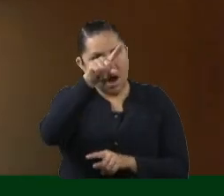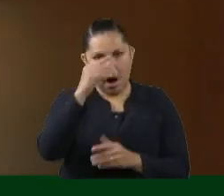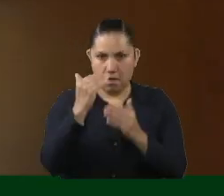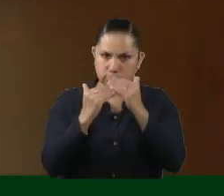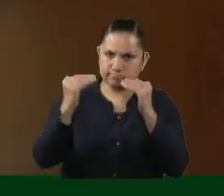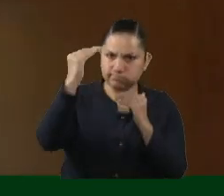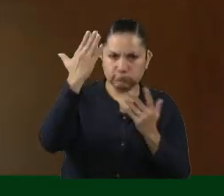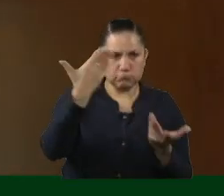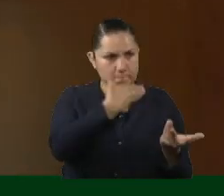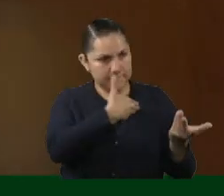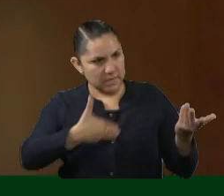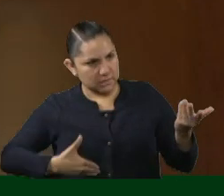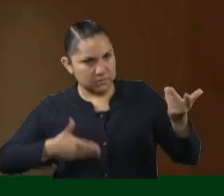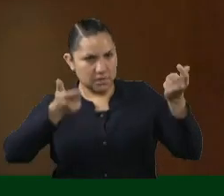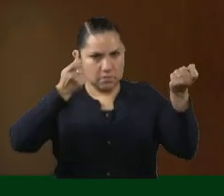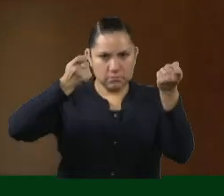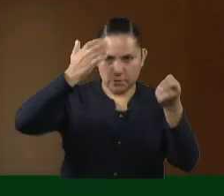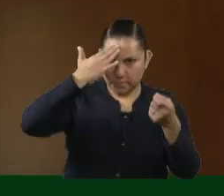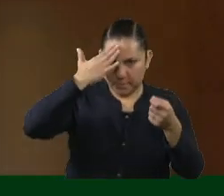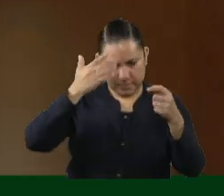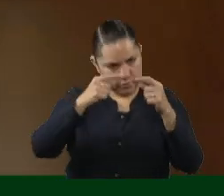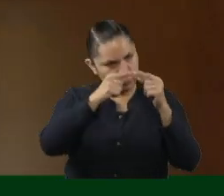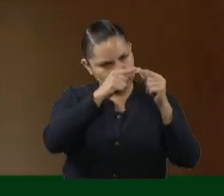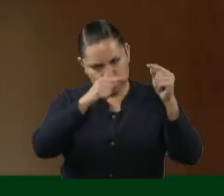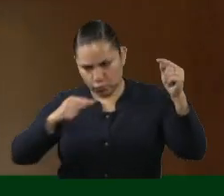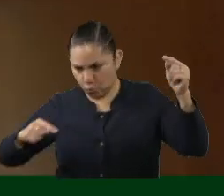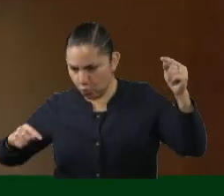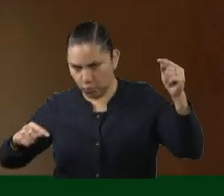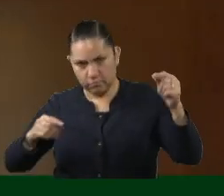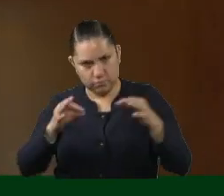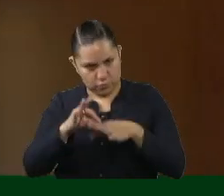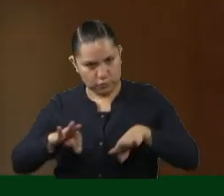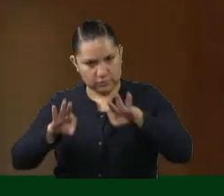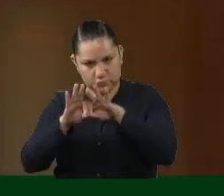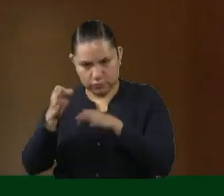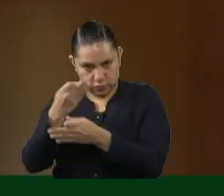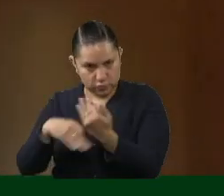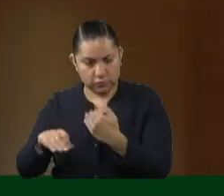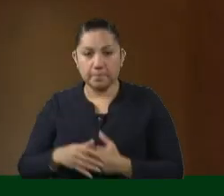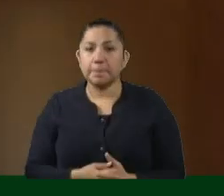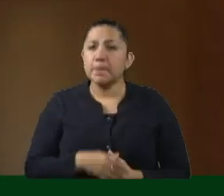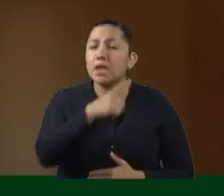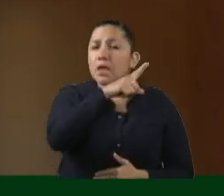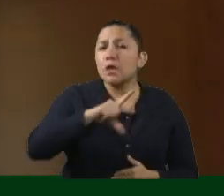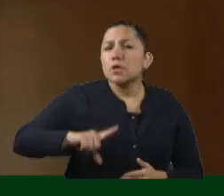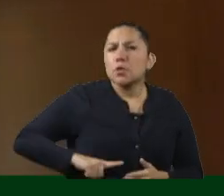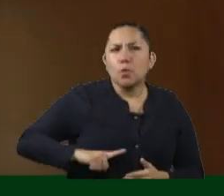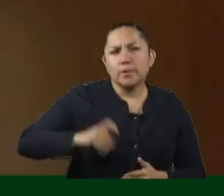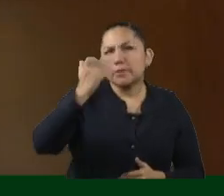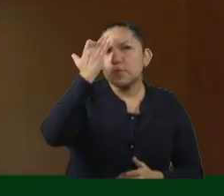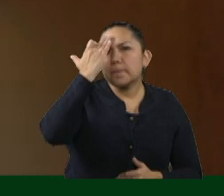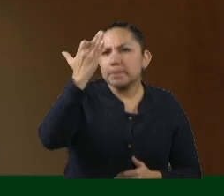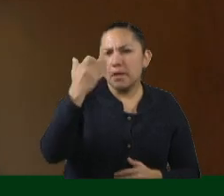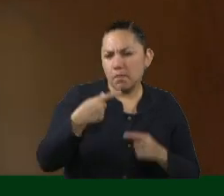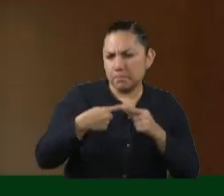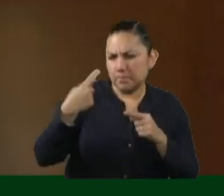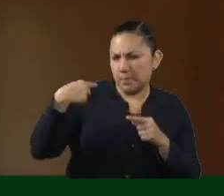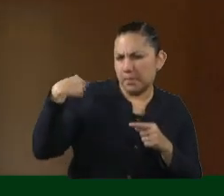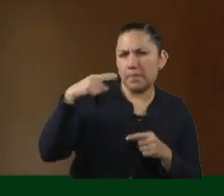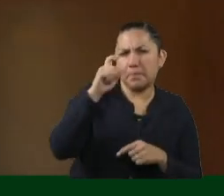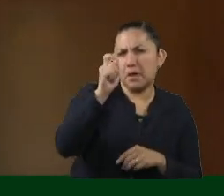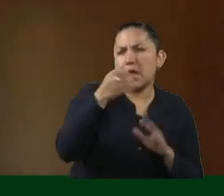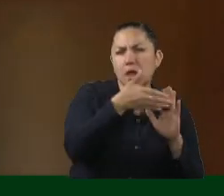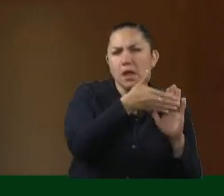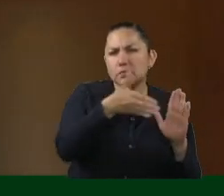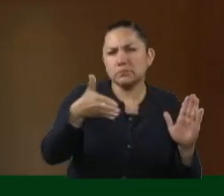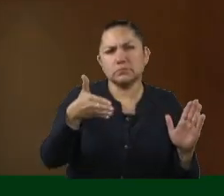últimos tres gobiernos ha sido esa la negación la negación del problema al negar